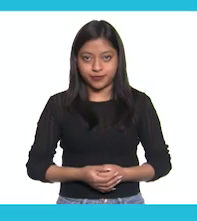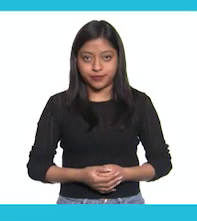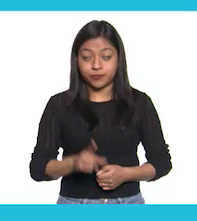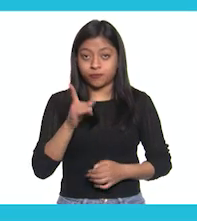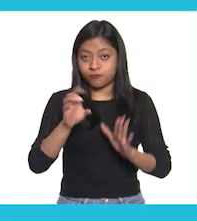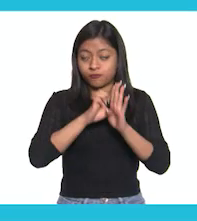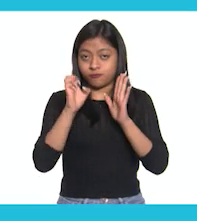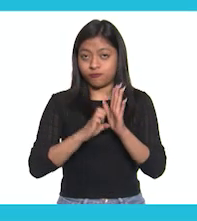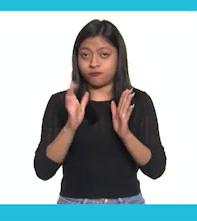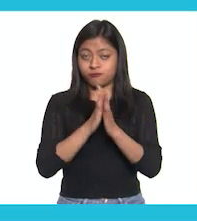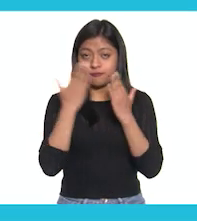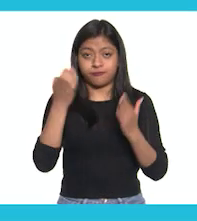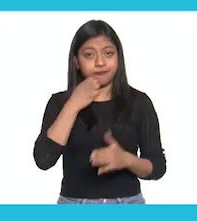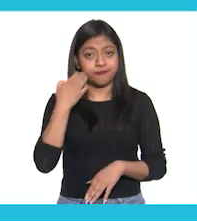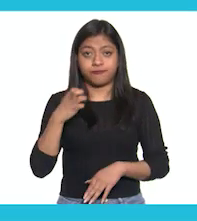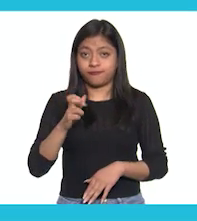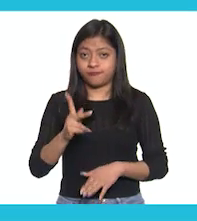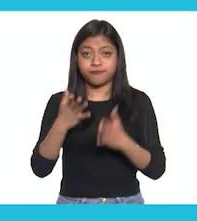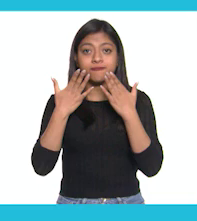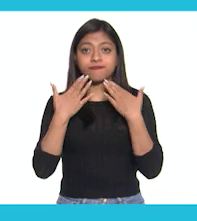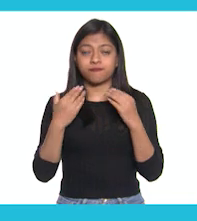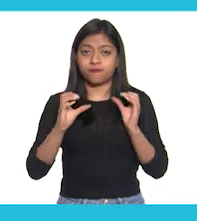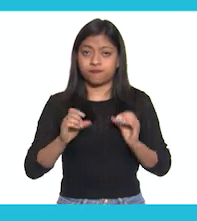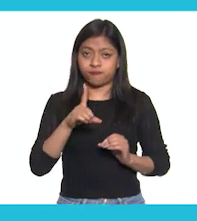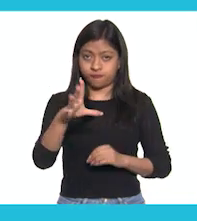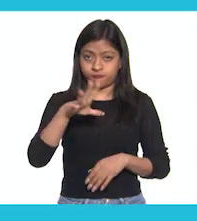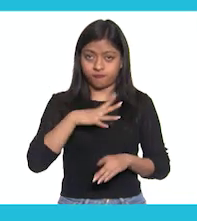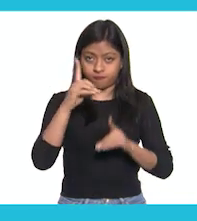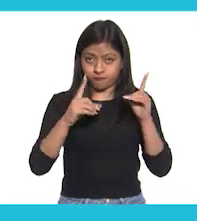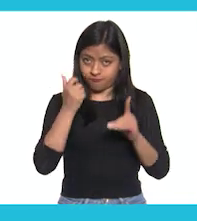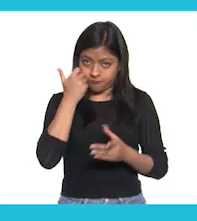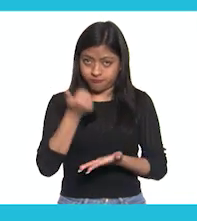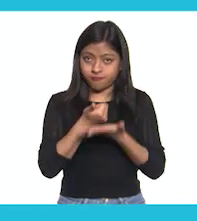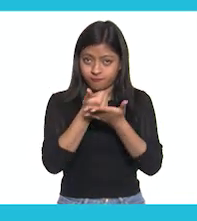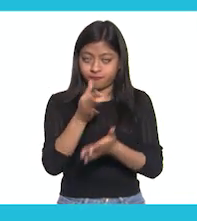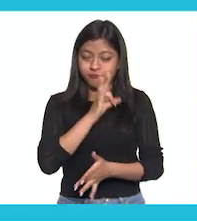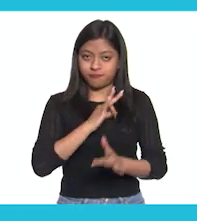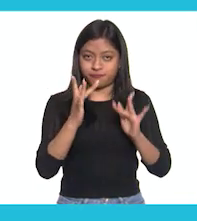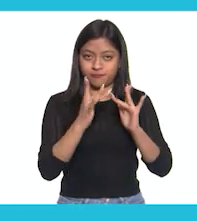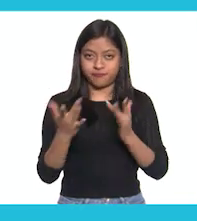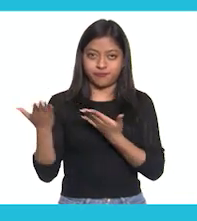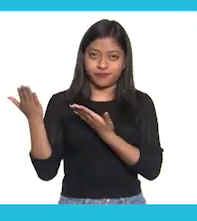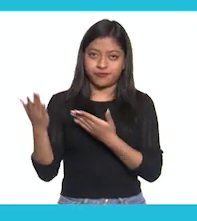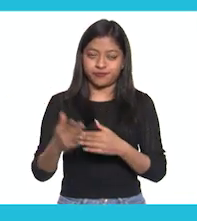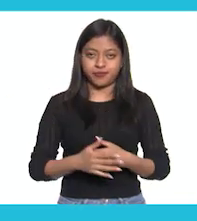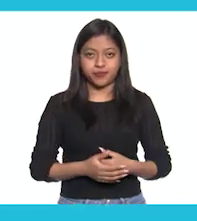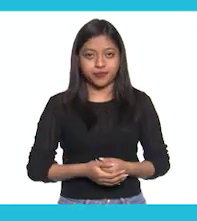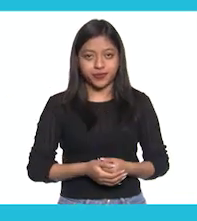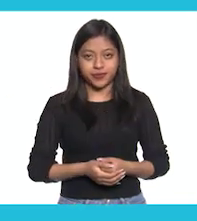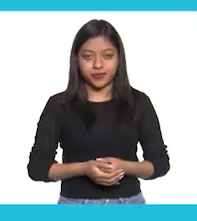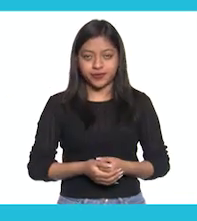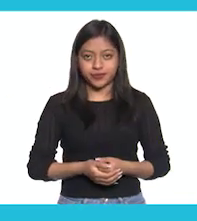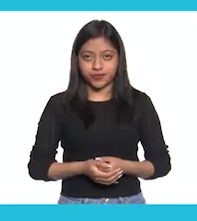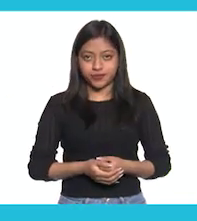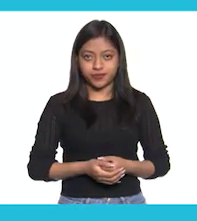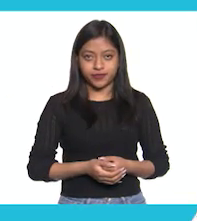Si no tienes el libro de texto o necesitas ayuda para resolver tus dudas, contáctanos.